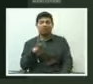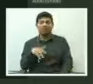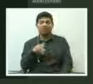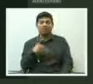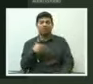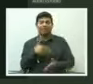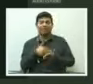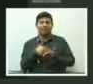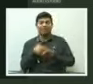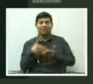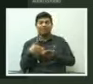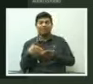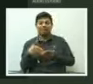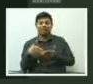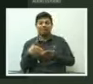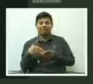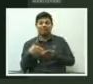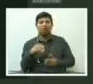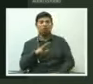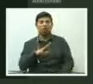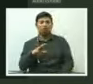19.992.000 pesos y el monto recomendado son